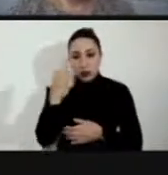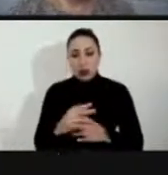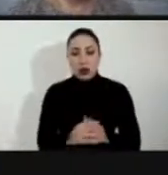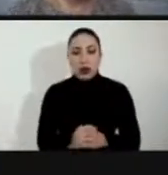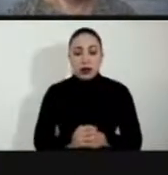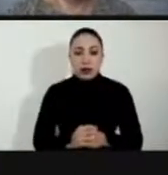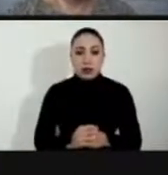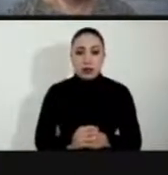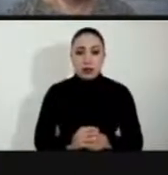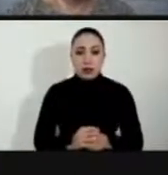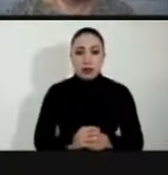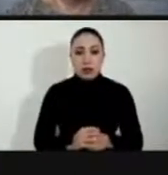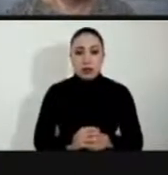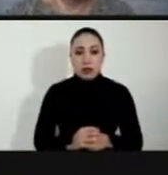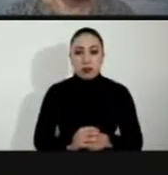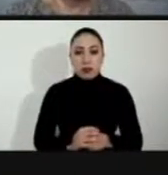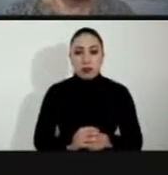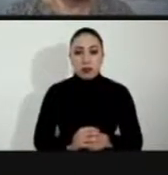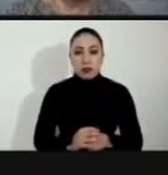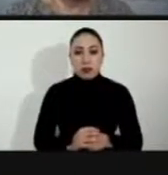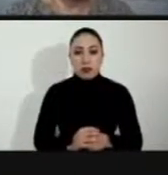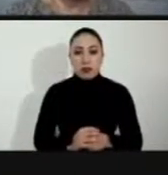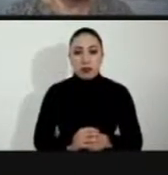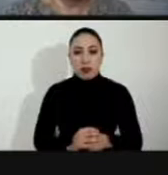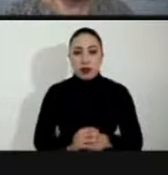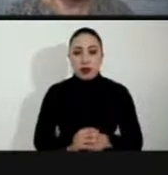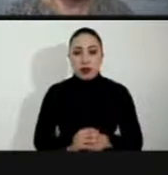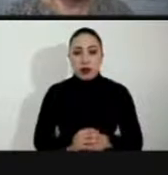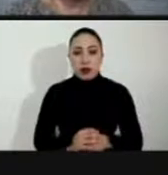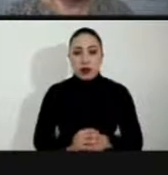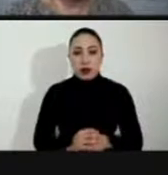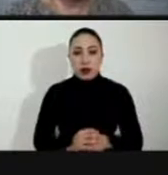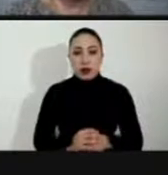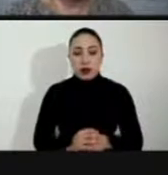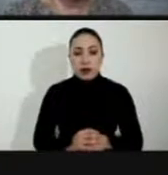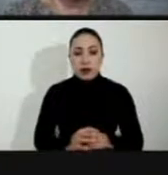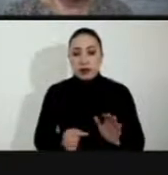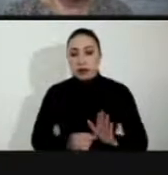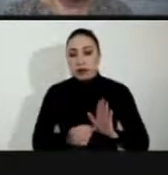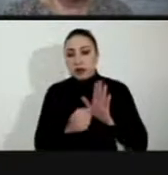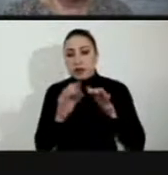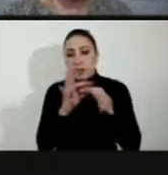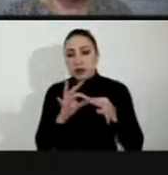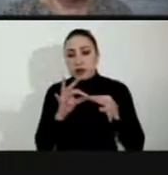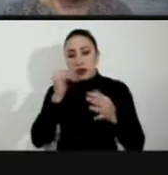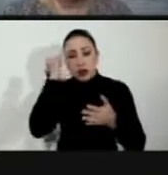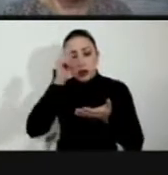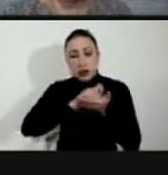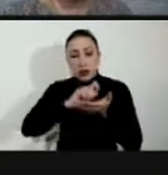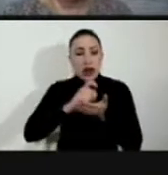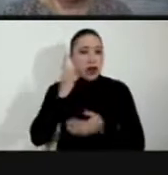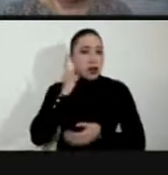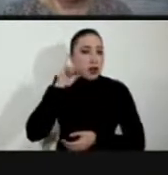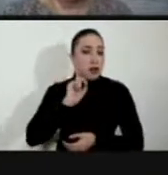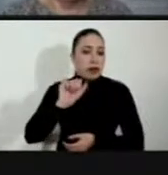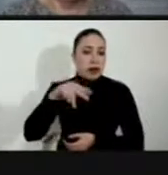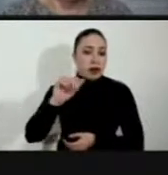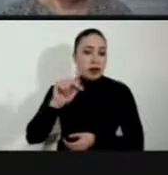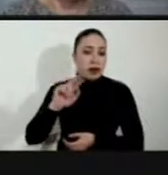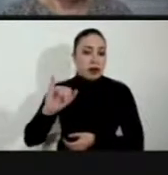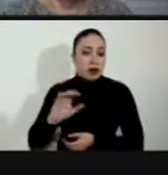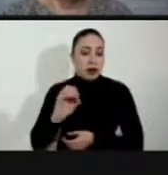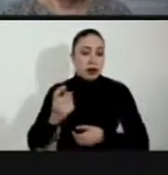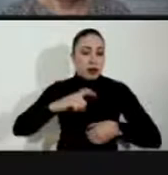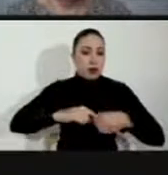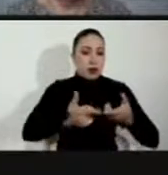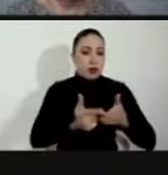para la Ley de Cultura Cívica de la Ciudad de México, presentada por la diputada Ana Cristina Hernández Trejo, integrante del grupo parlamentario de Morena,